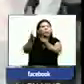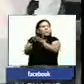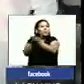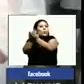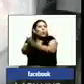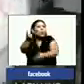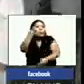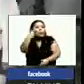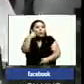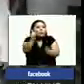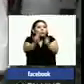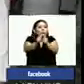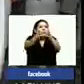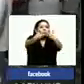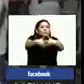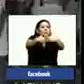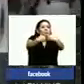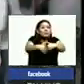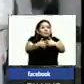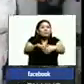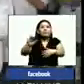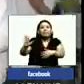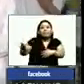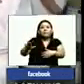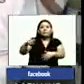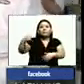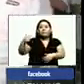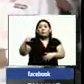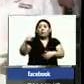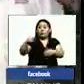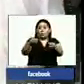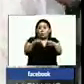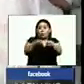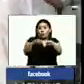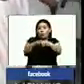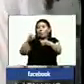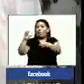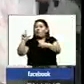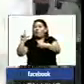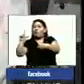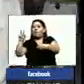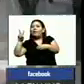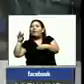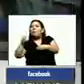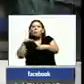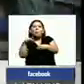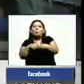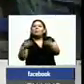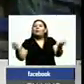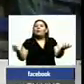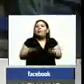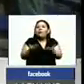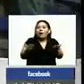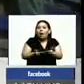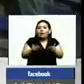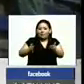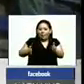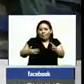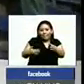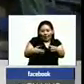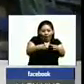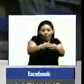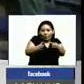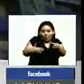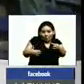Específicamente En las instalaciones De la empresa Grupo Calvo Una empresa Que se dedica A fabricar atún Donde el